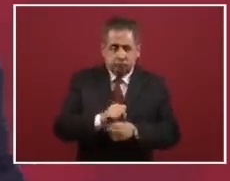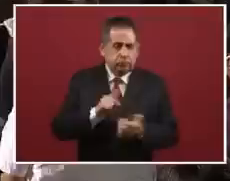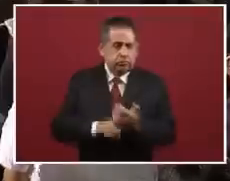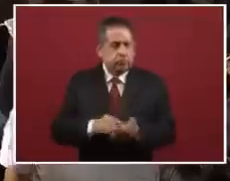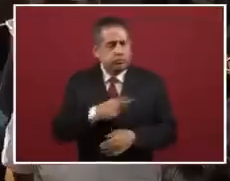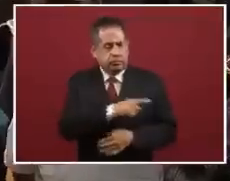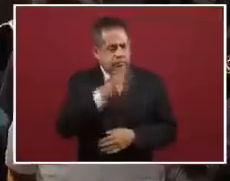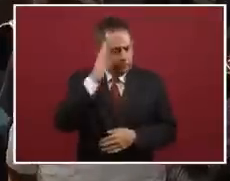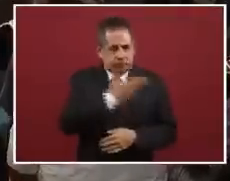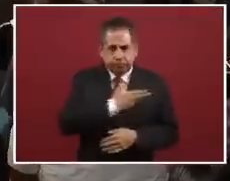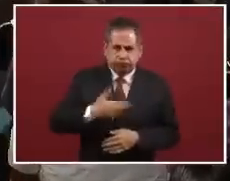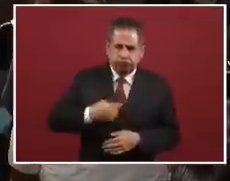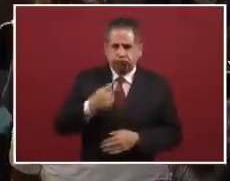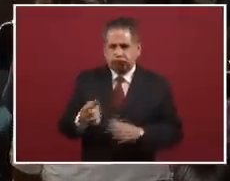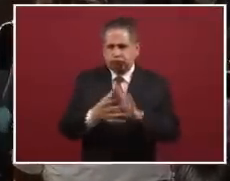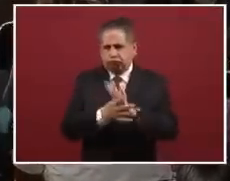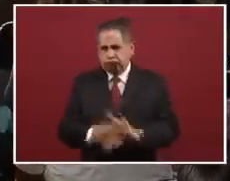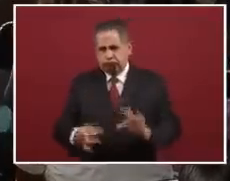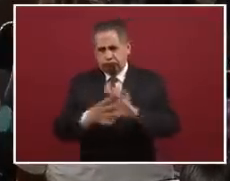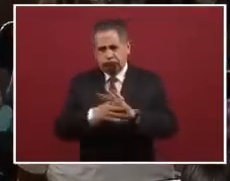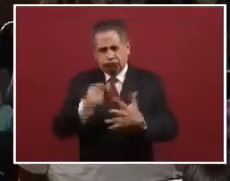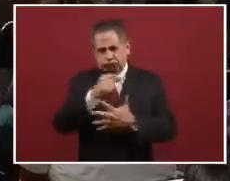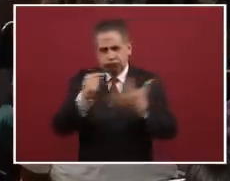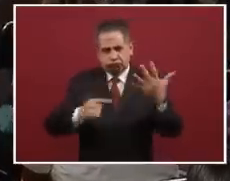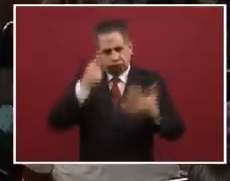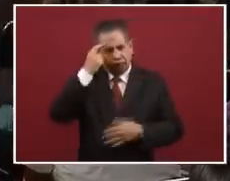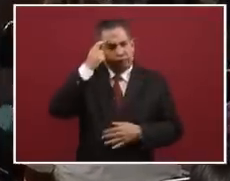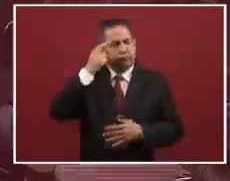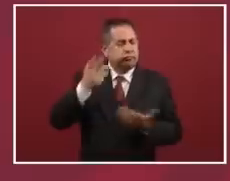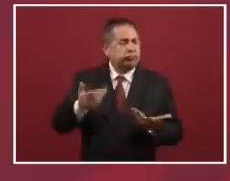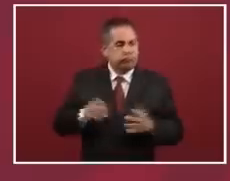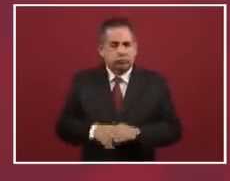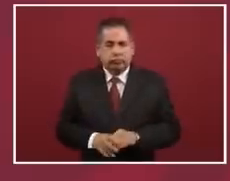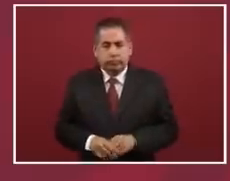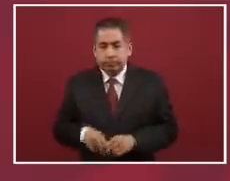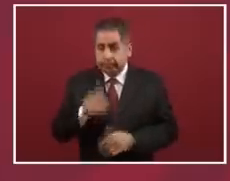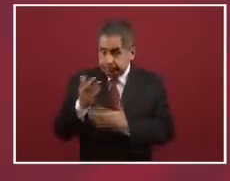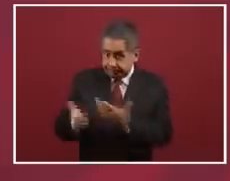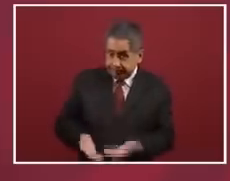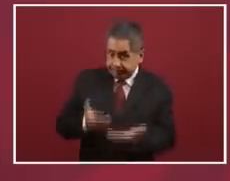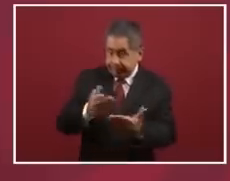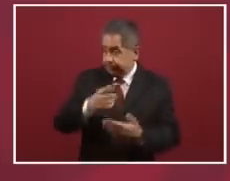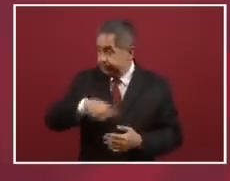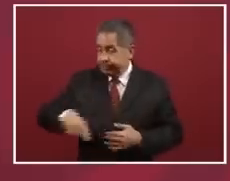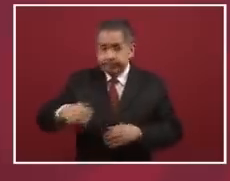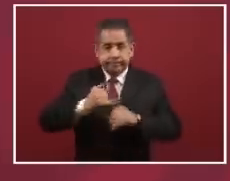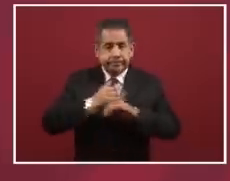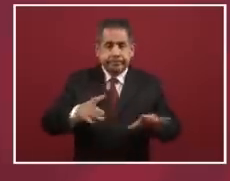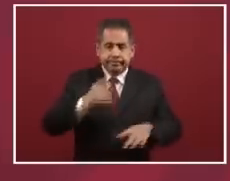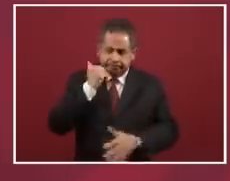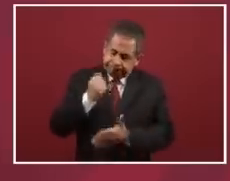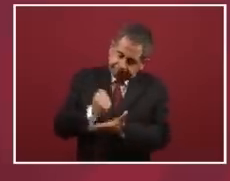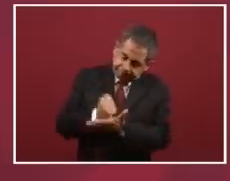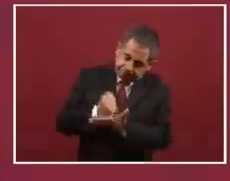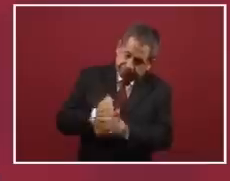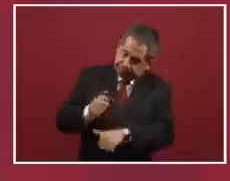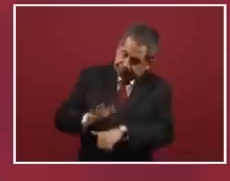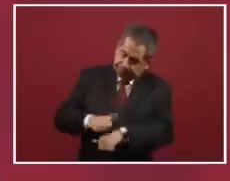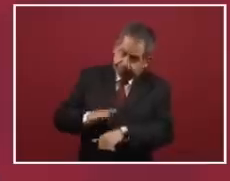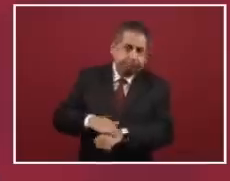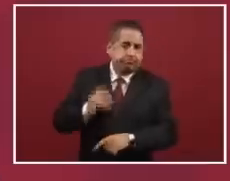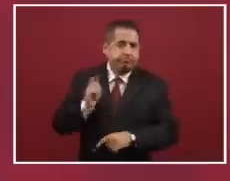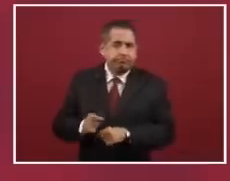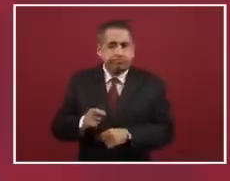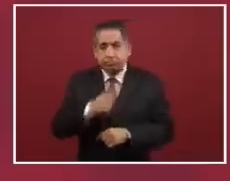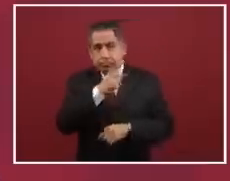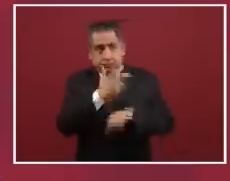presidente de lo que tiene en mente y de cómo vamos a trabajar, pero lo queremos poner sobre la mesa y hacerlo exigible respecto a